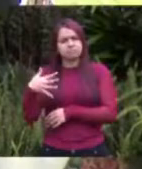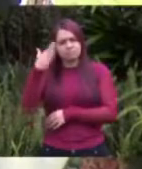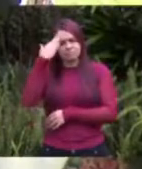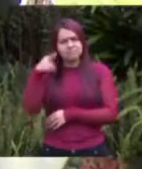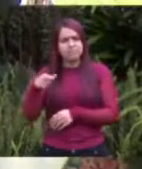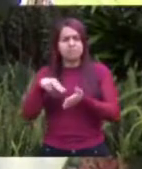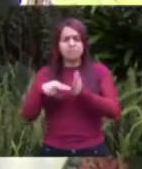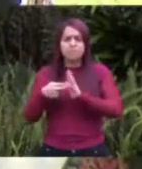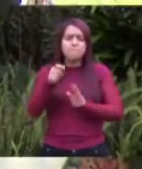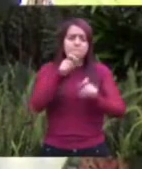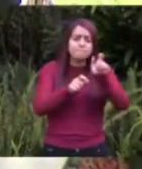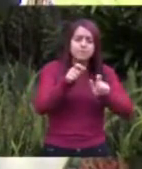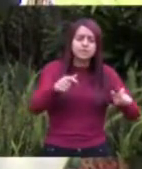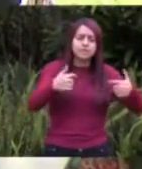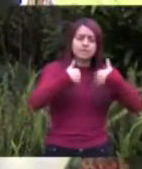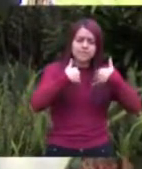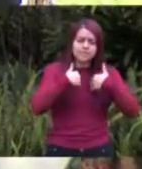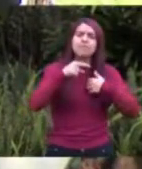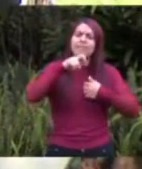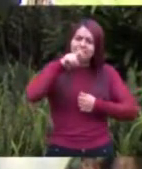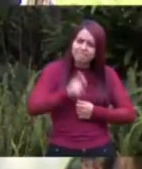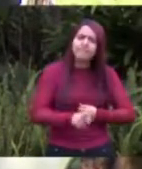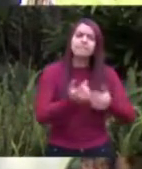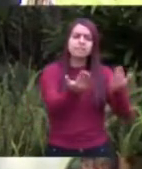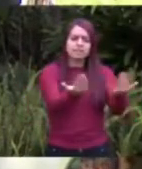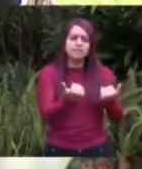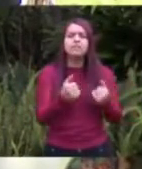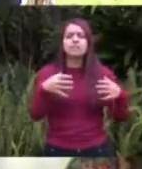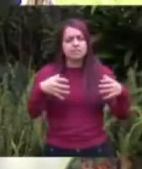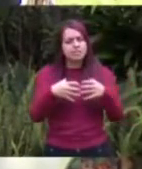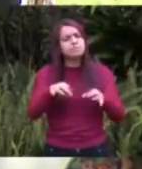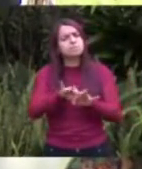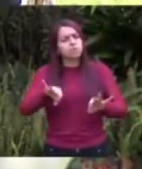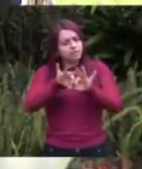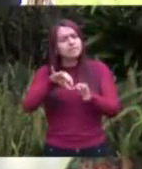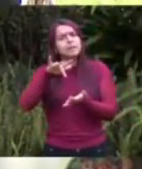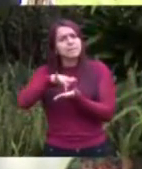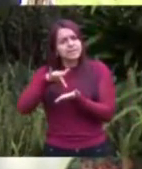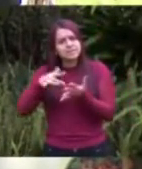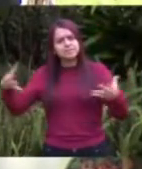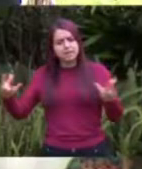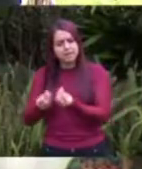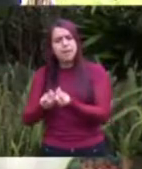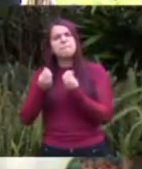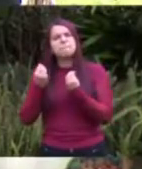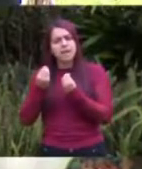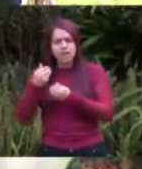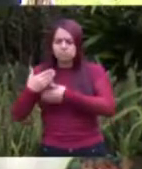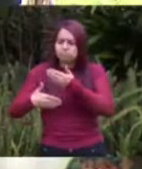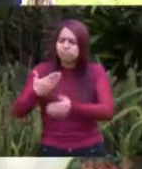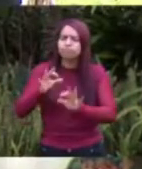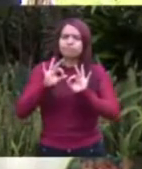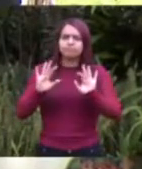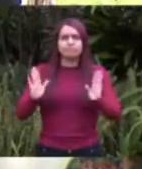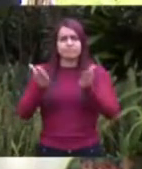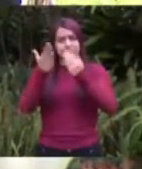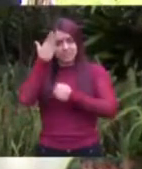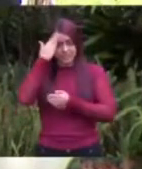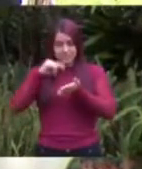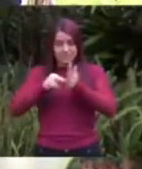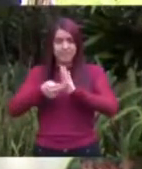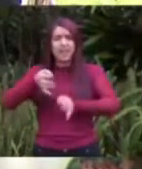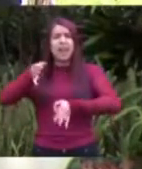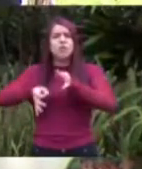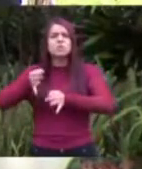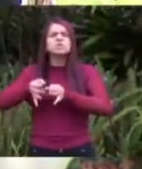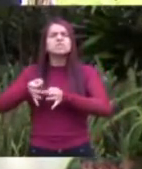participación efectiva de las víctimas es necesaria para la consecución de los fines de la transición, en el marco de una justicia